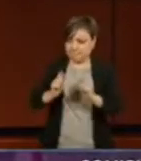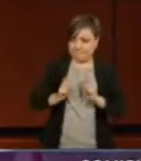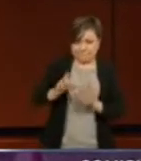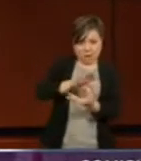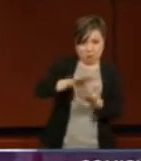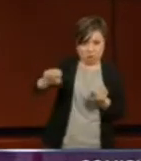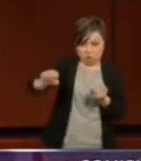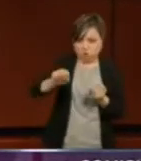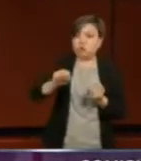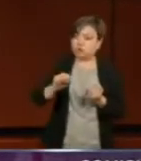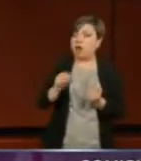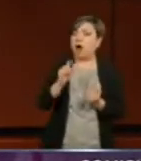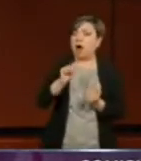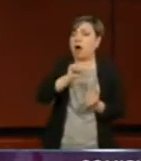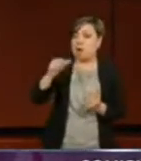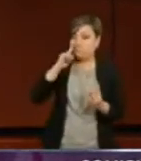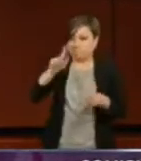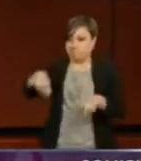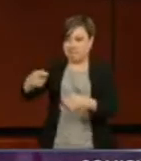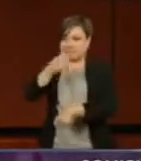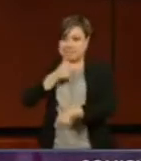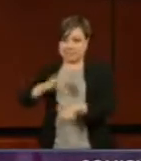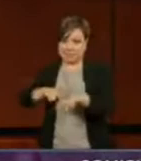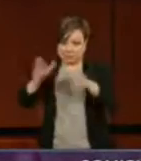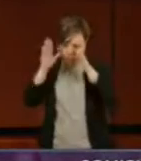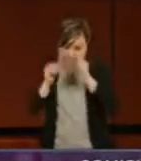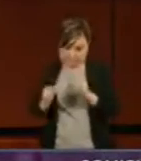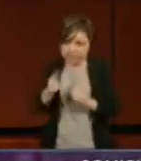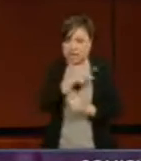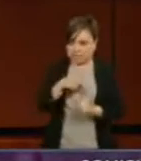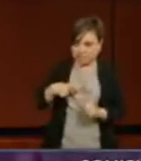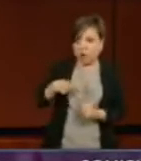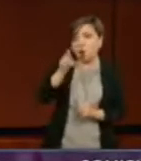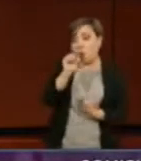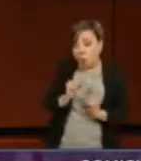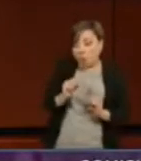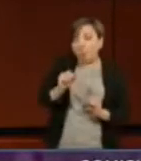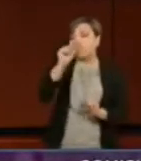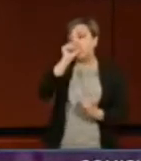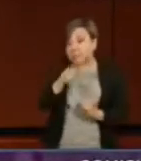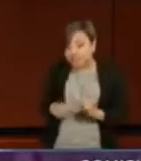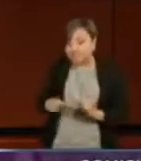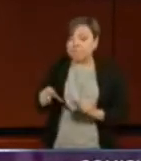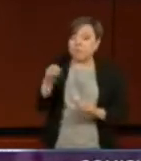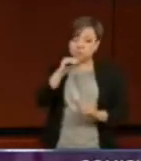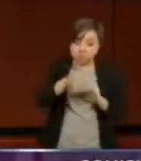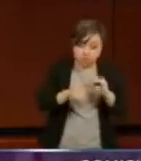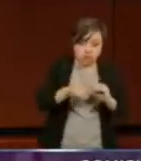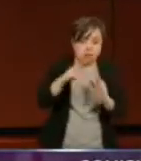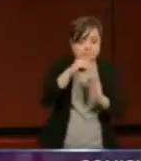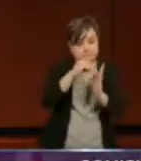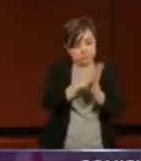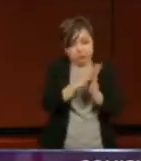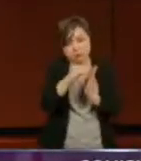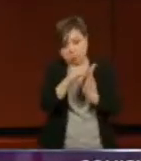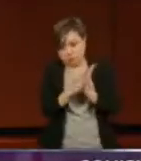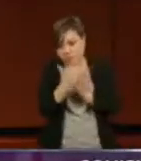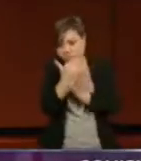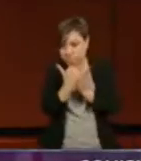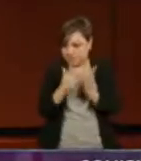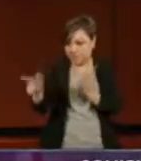del secretario de Hacienda o el establecimiento de las condiciones que garanticen la seguridad de las personas